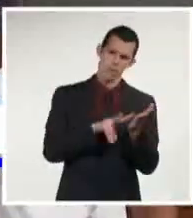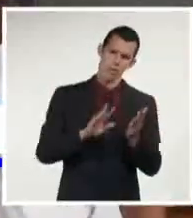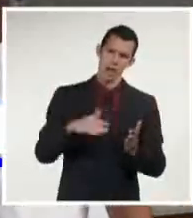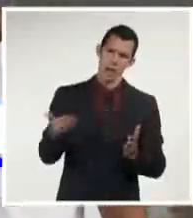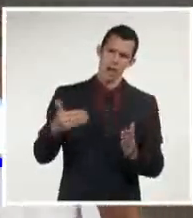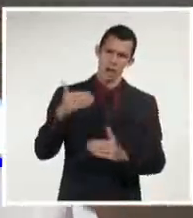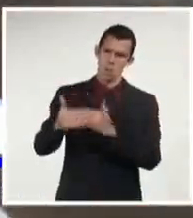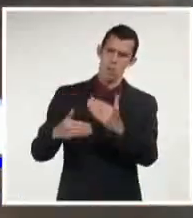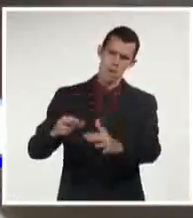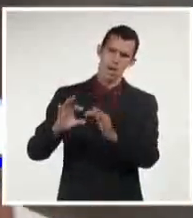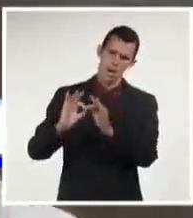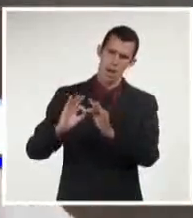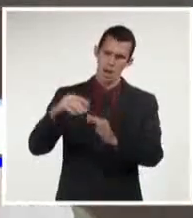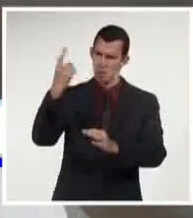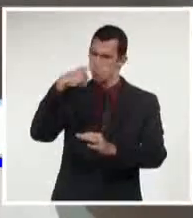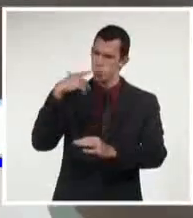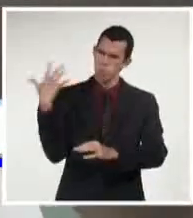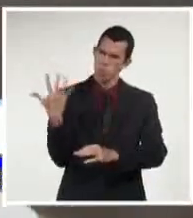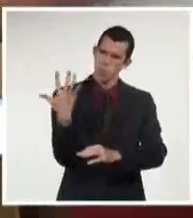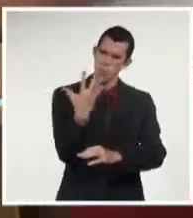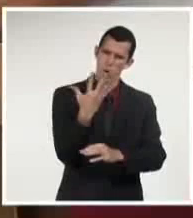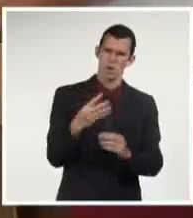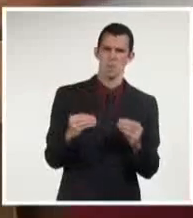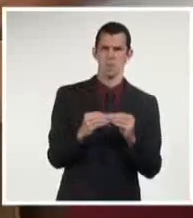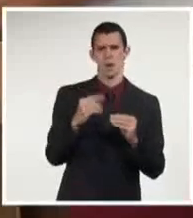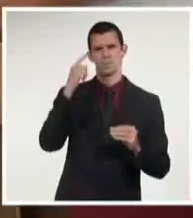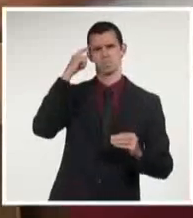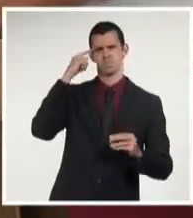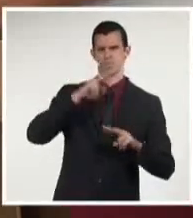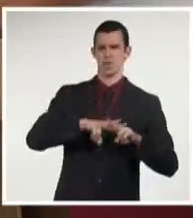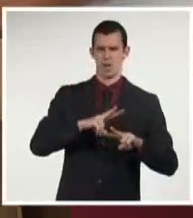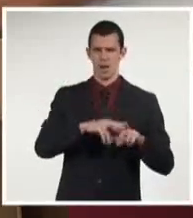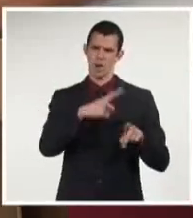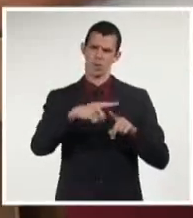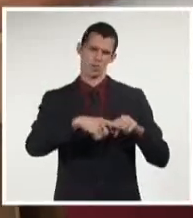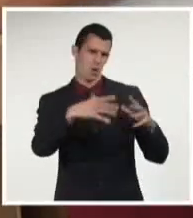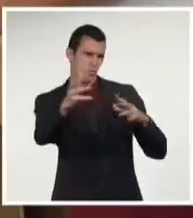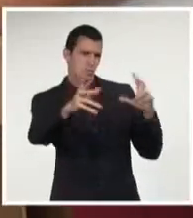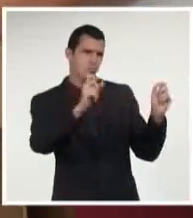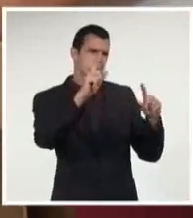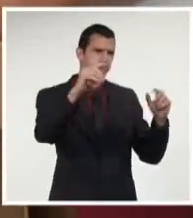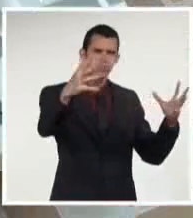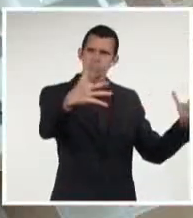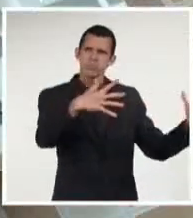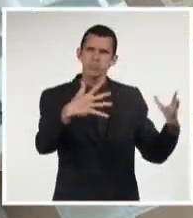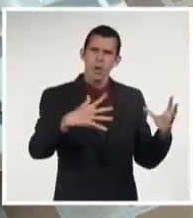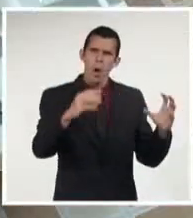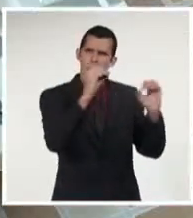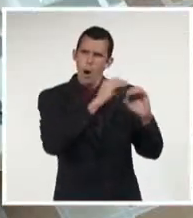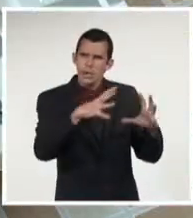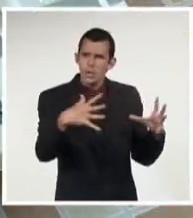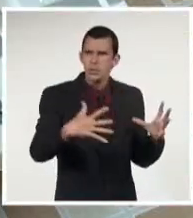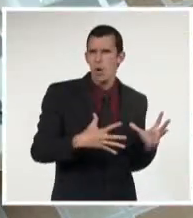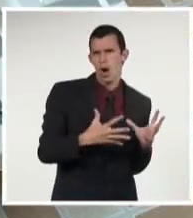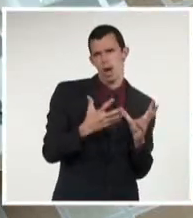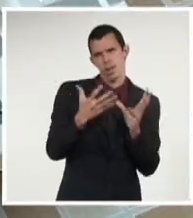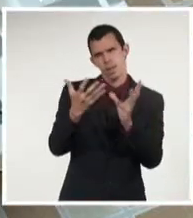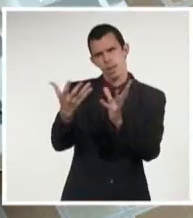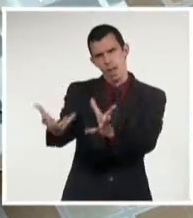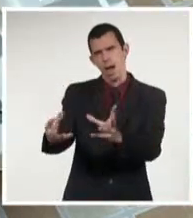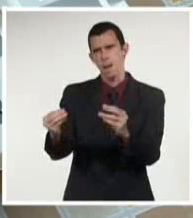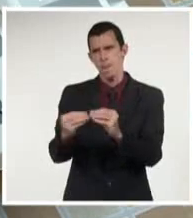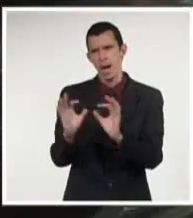se convierten en almas. Un donativo variado prepararon porque se hace necesario el encuentro con sus